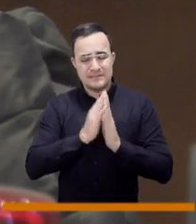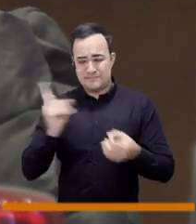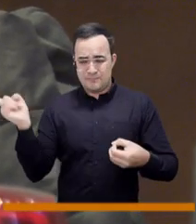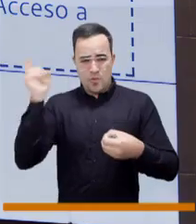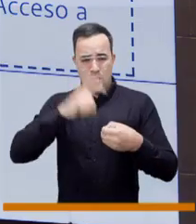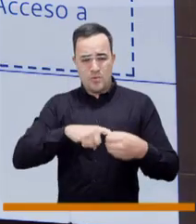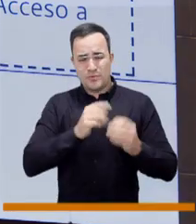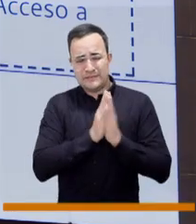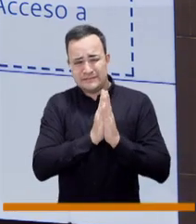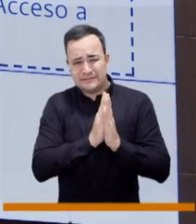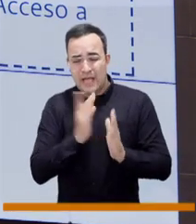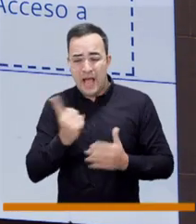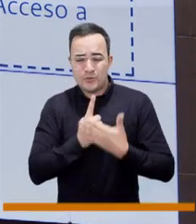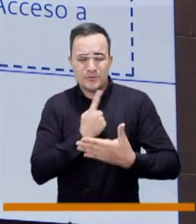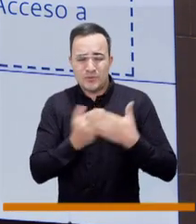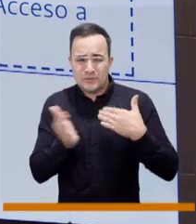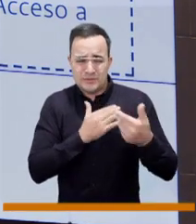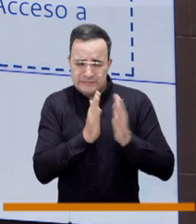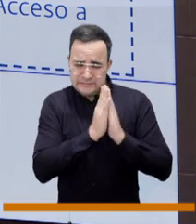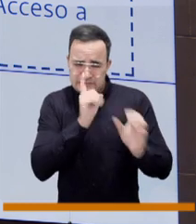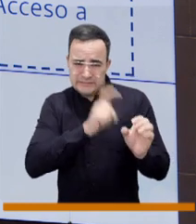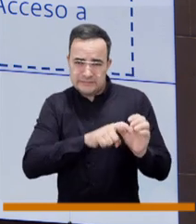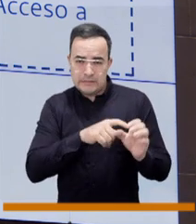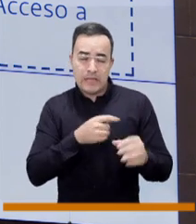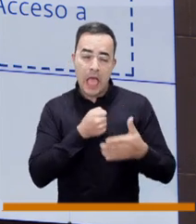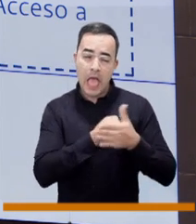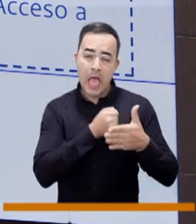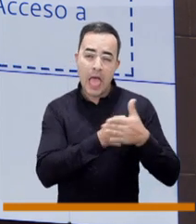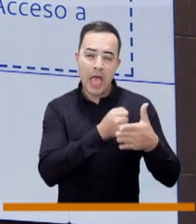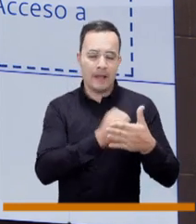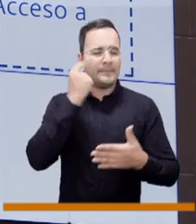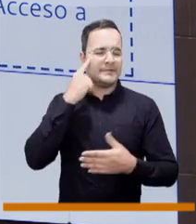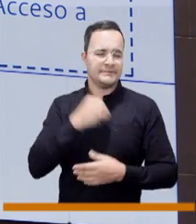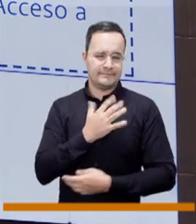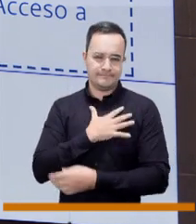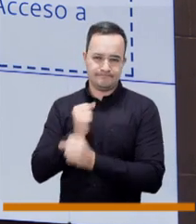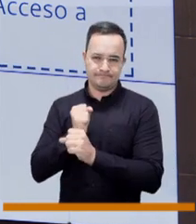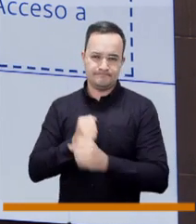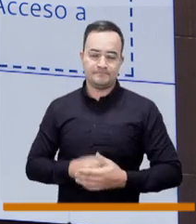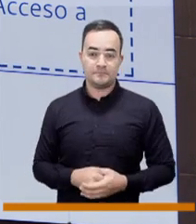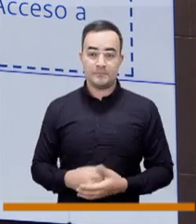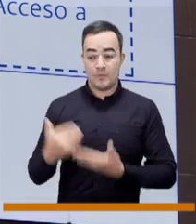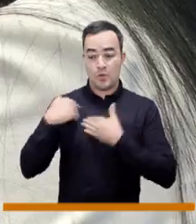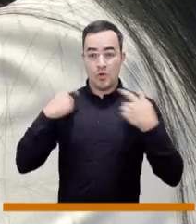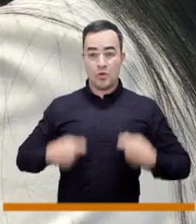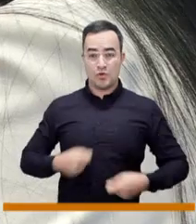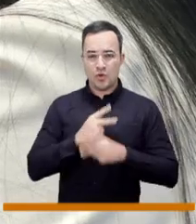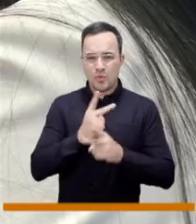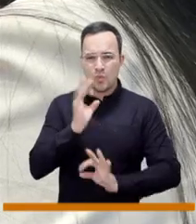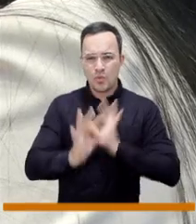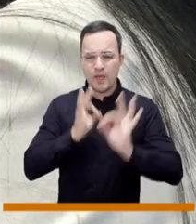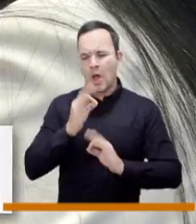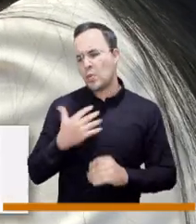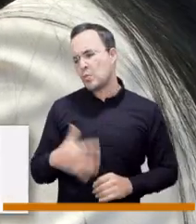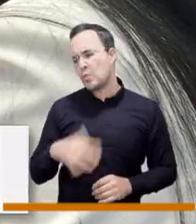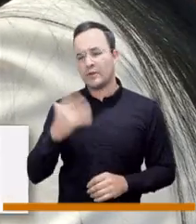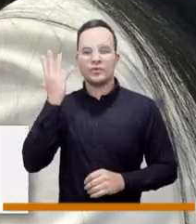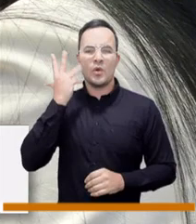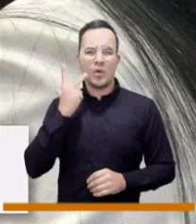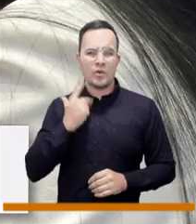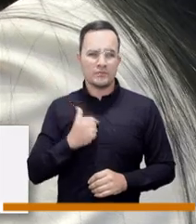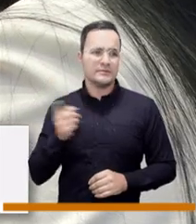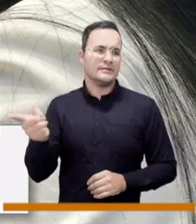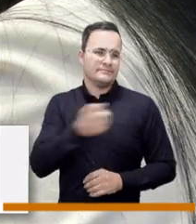cuando decimos de entrada que tiene un autismo imagínense Entonces cómo es en una inclusión laboral el papel del cuidador de las familias día a día los que